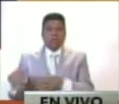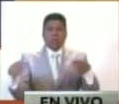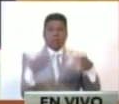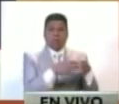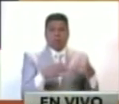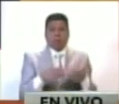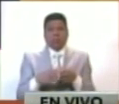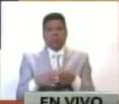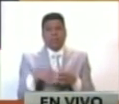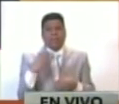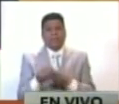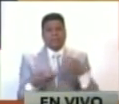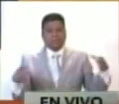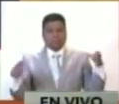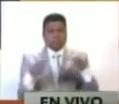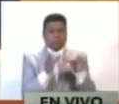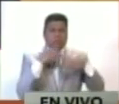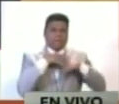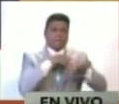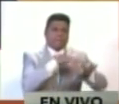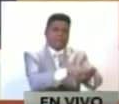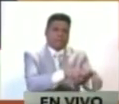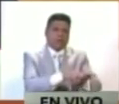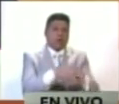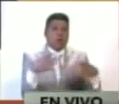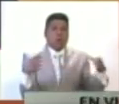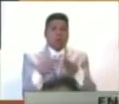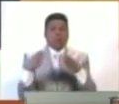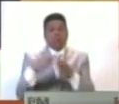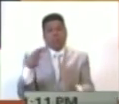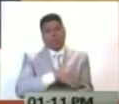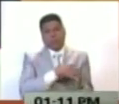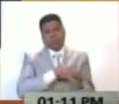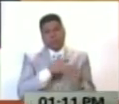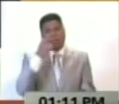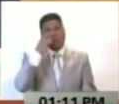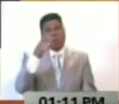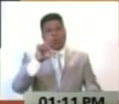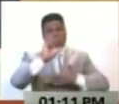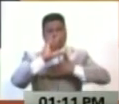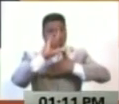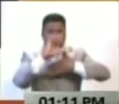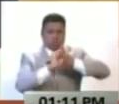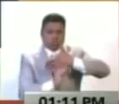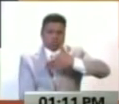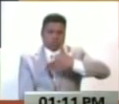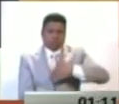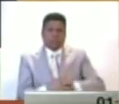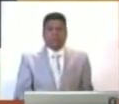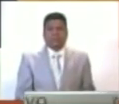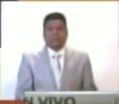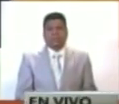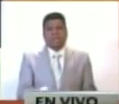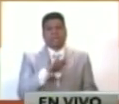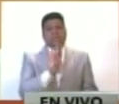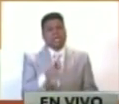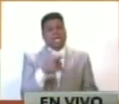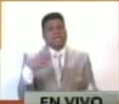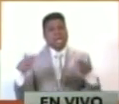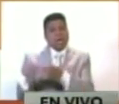para que se congreguen los movimientos sociales de los pueblos del sur. Y allí, desde este movimiento,